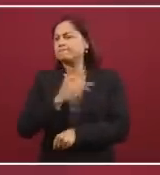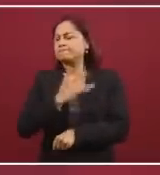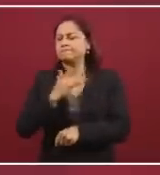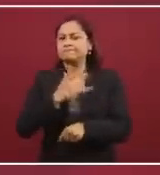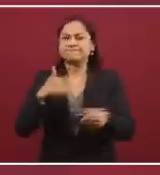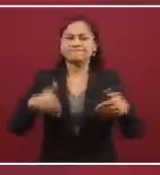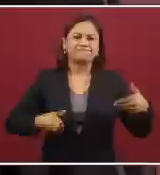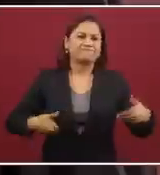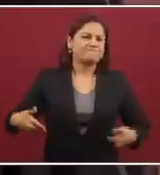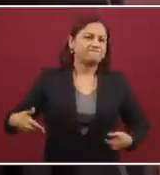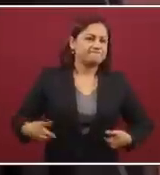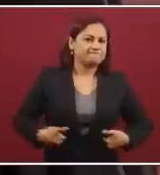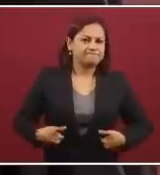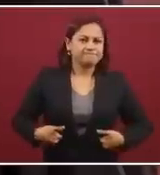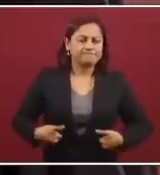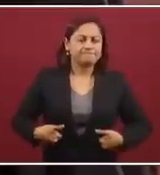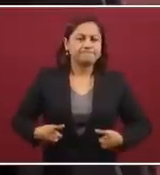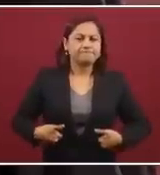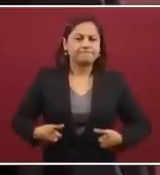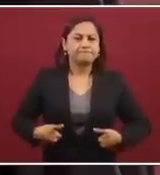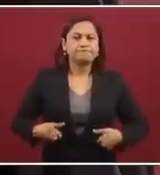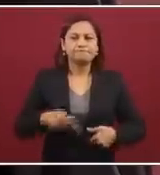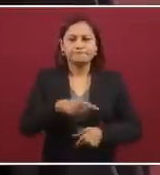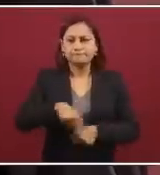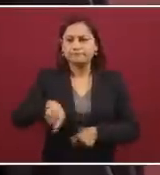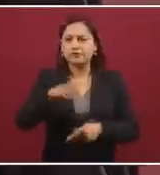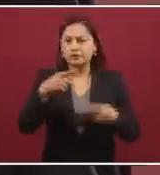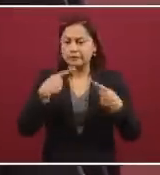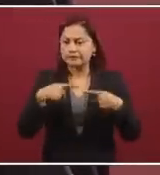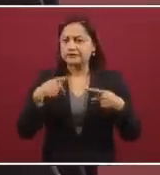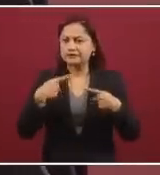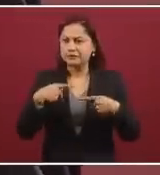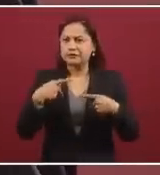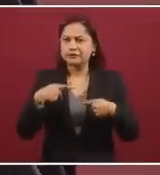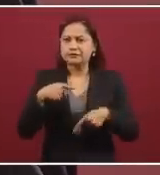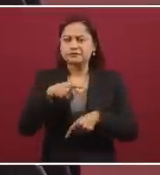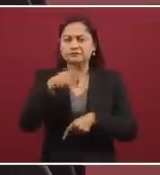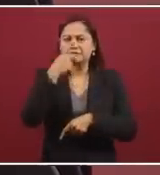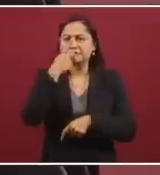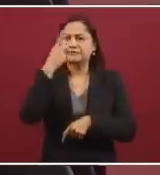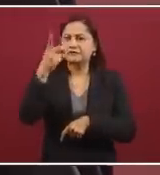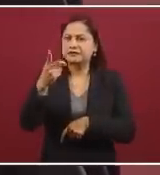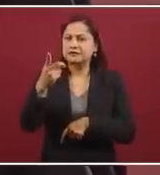gente con la actitud de